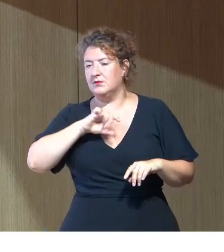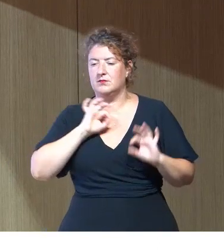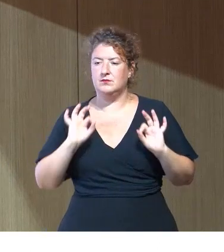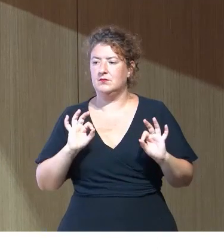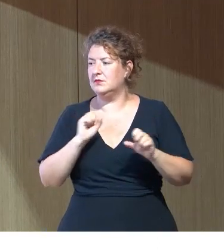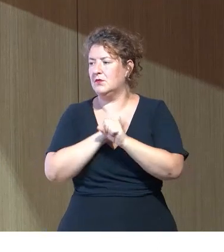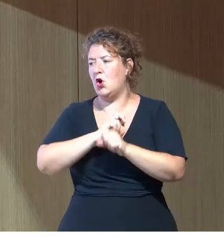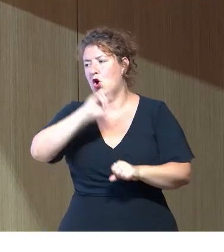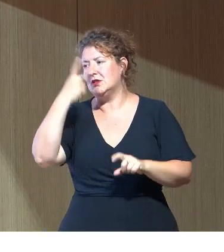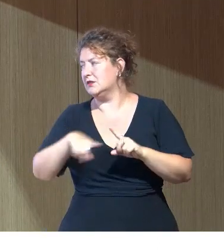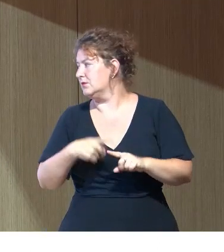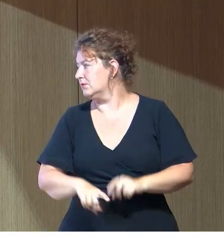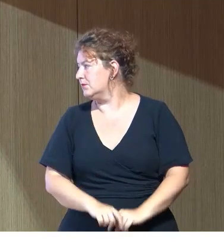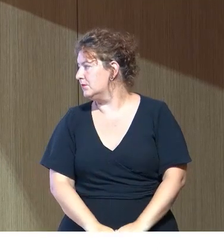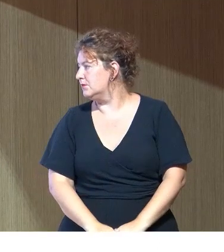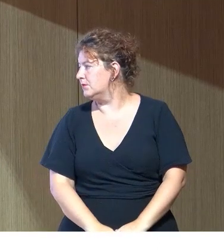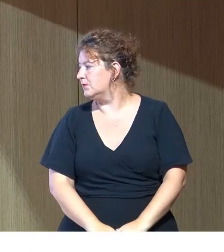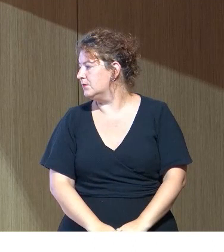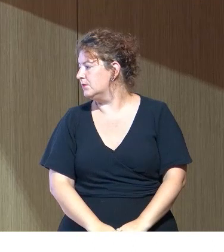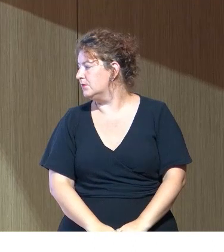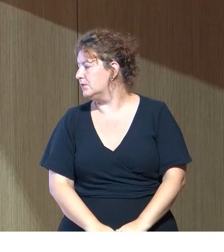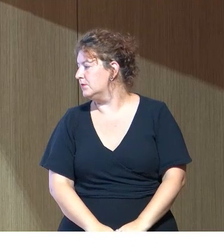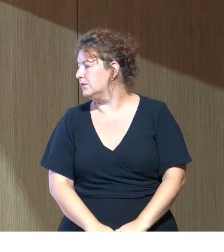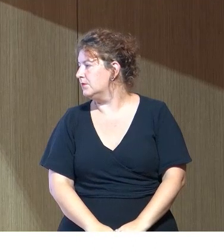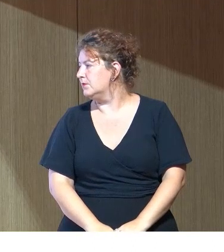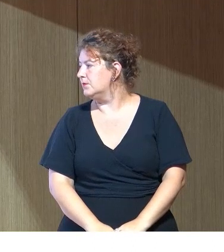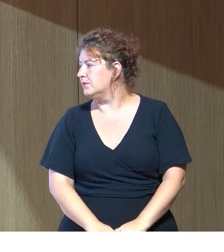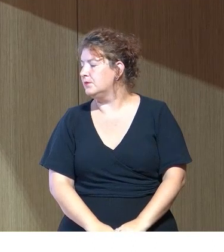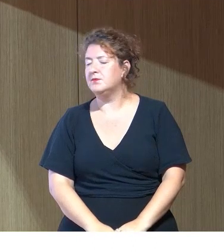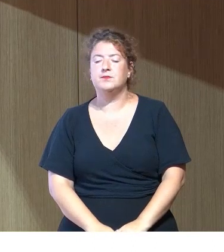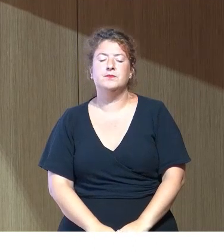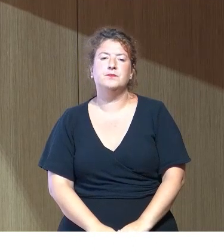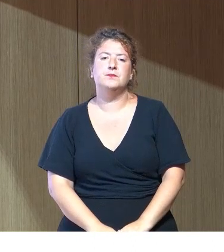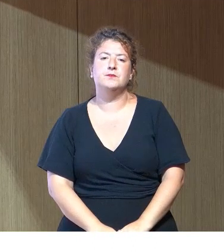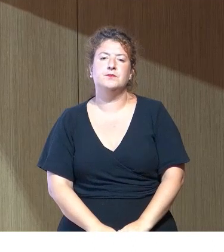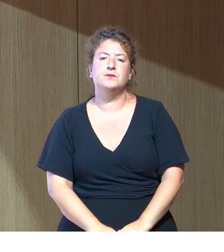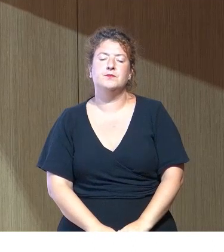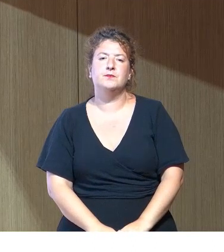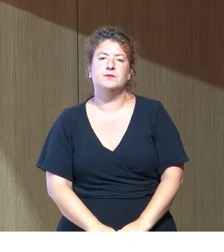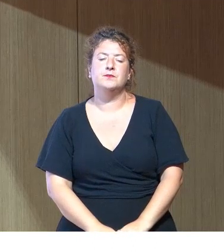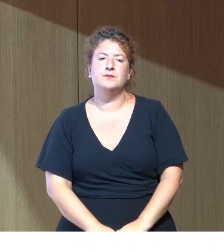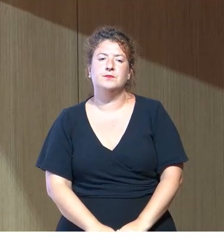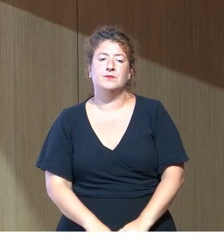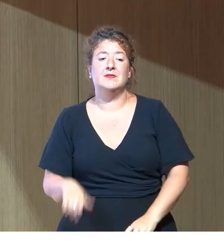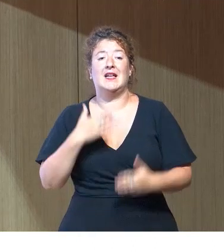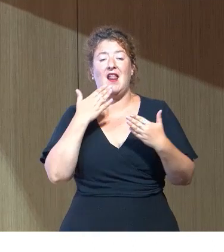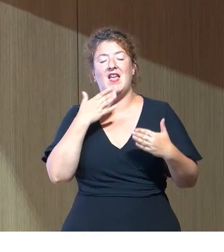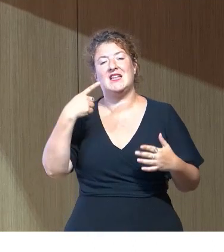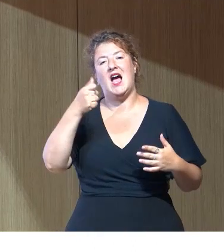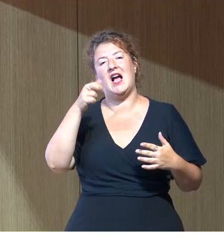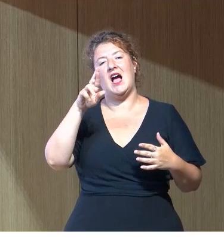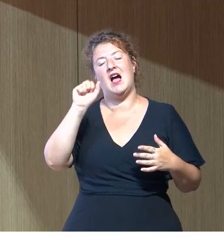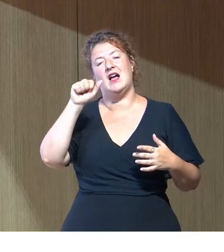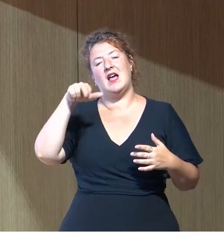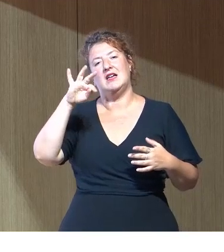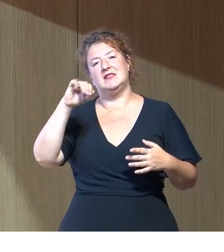otras cosas muy importantes y necesarias para el empleo dar las gracias a garantía juvenil cuya